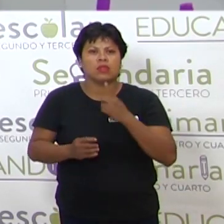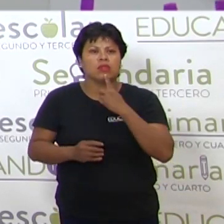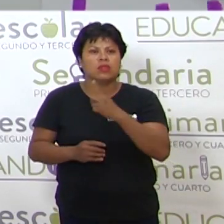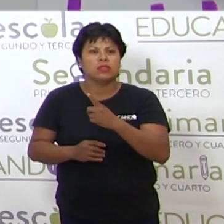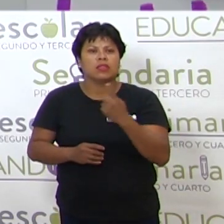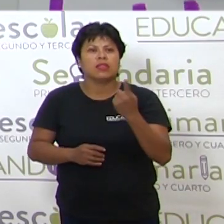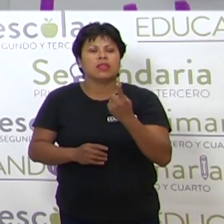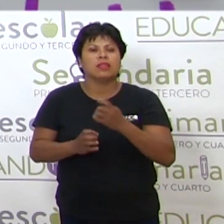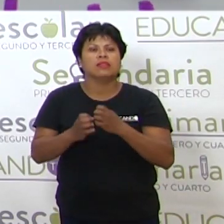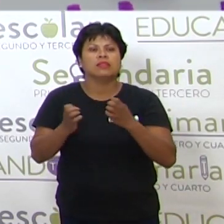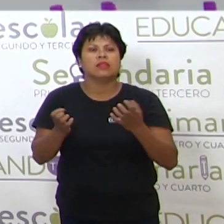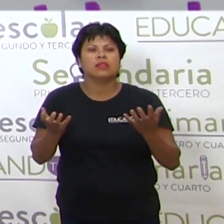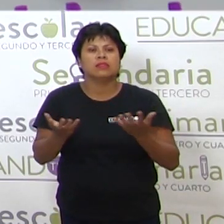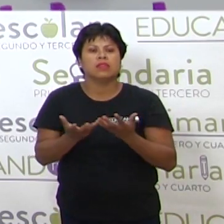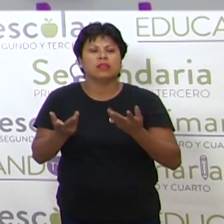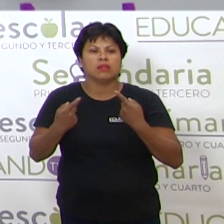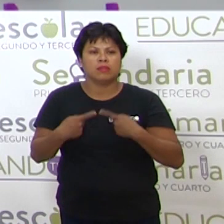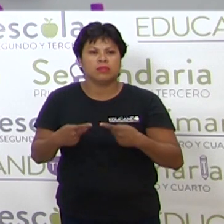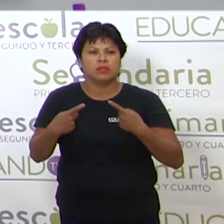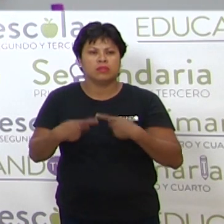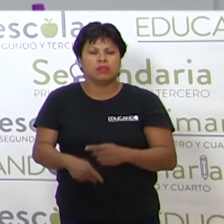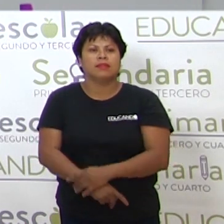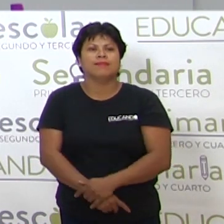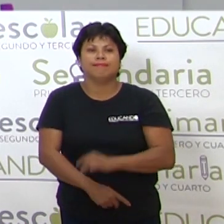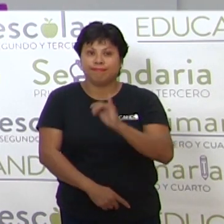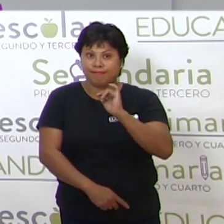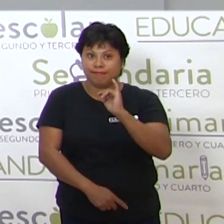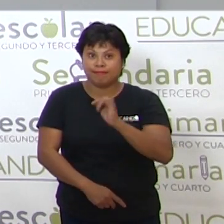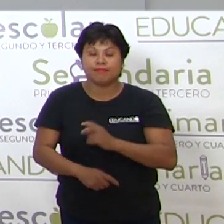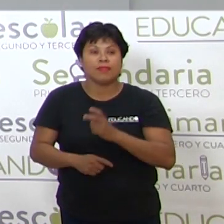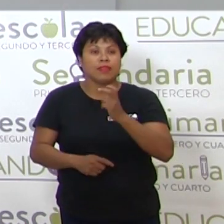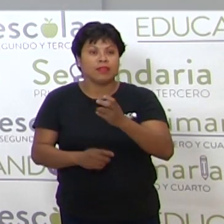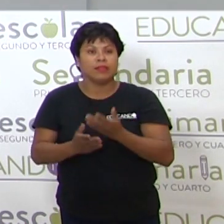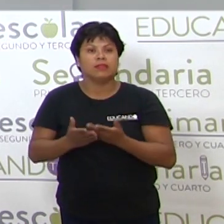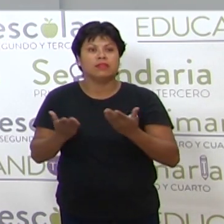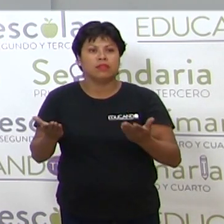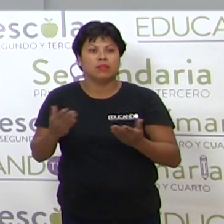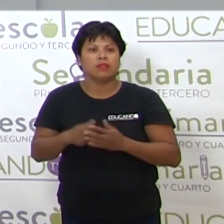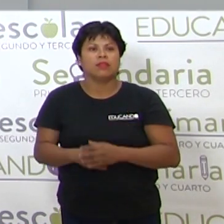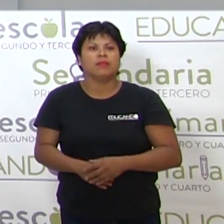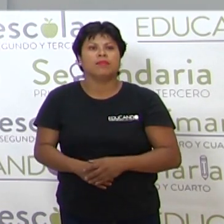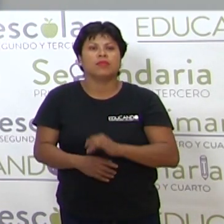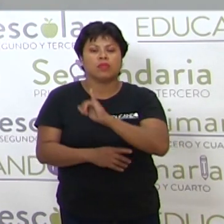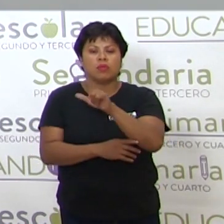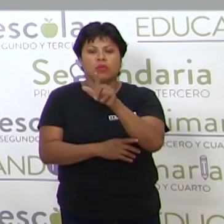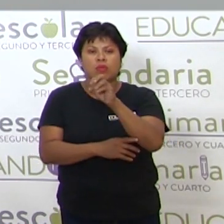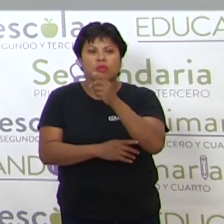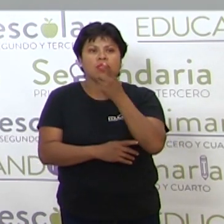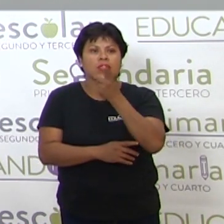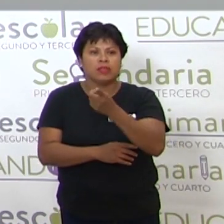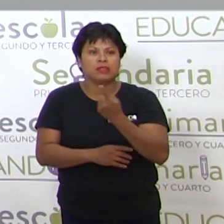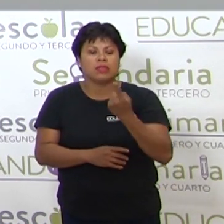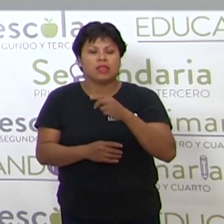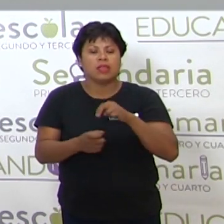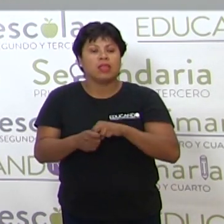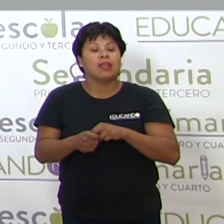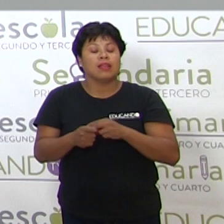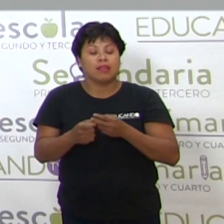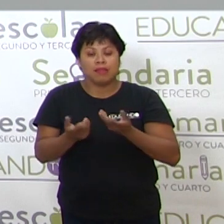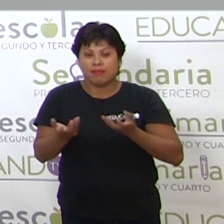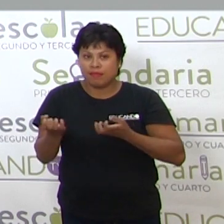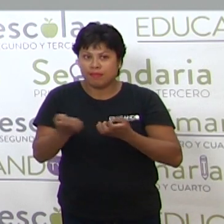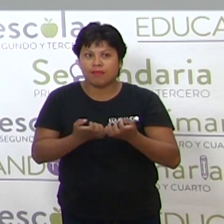que está haciendo la persona si en este caso julio dice que en educación física